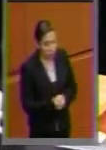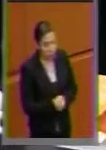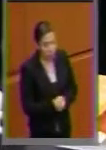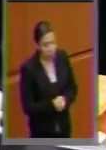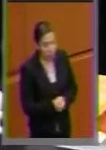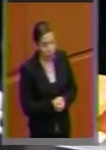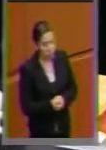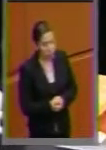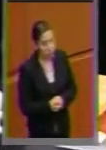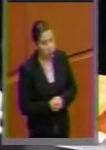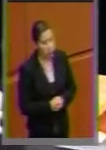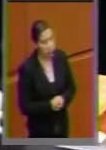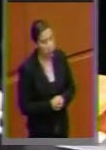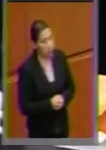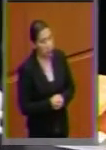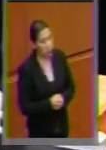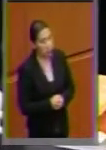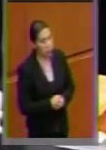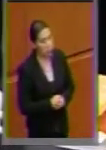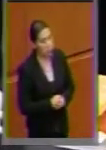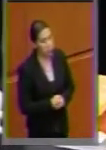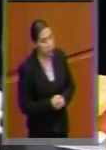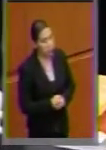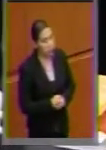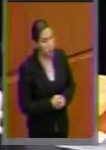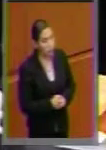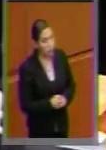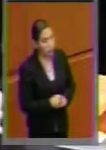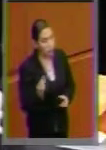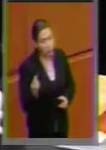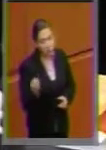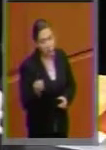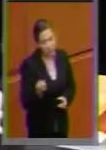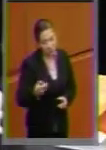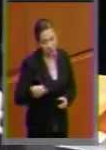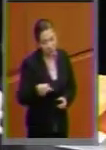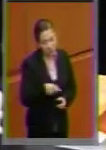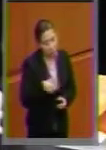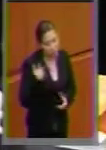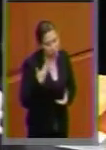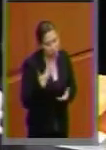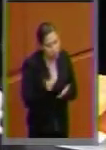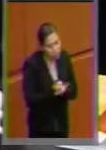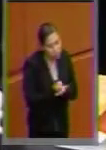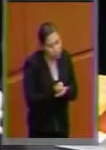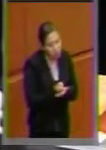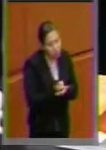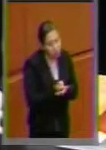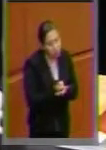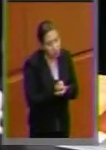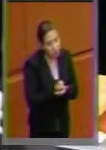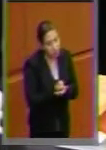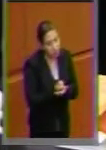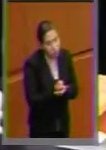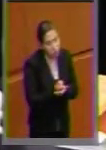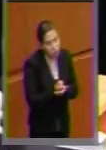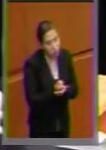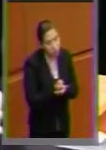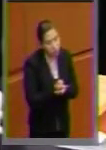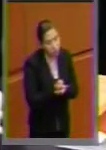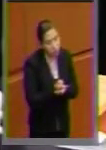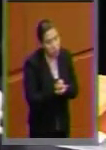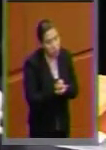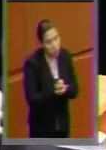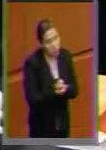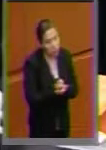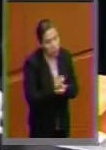a lo que se quería buscar no se ha logrado y hay una centre también